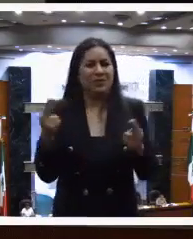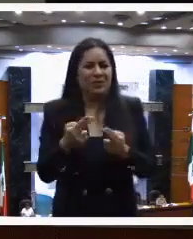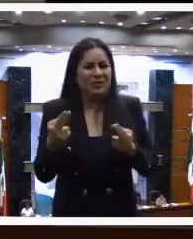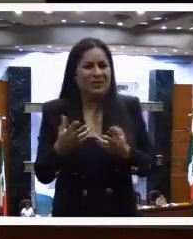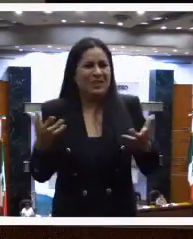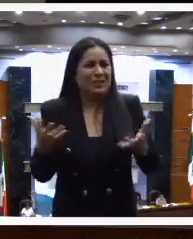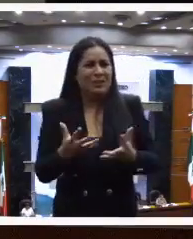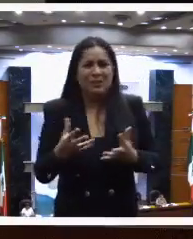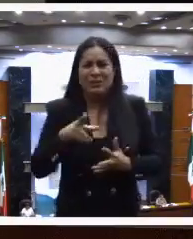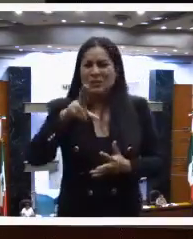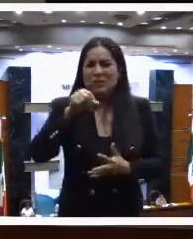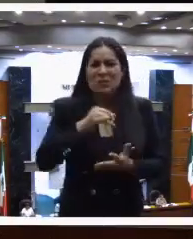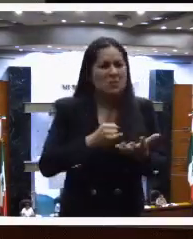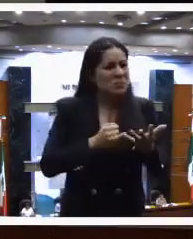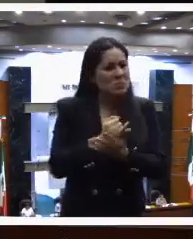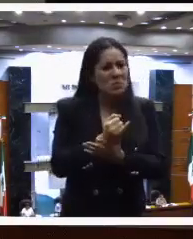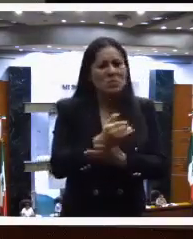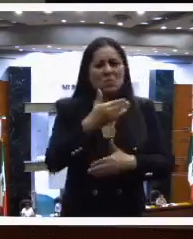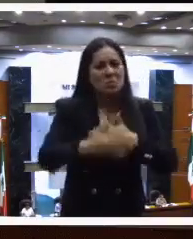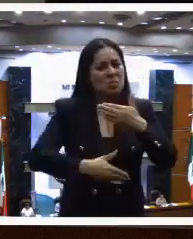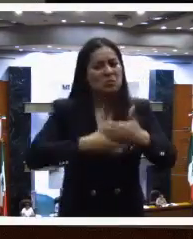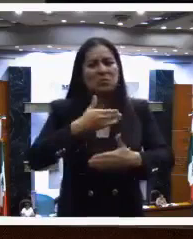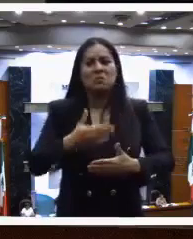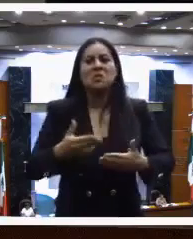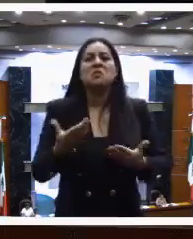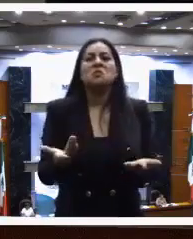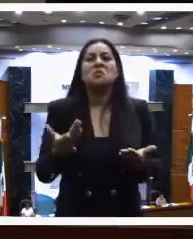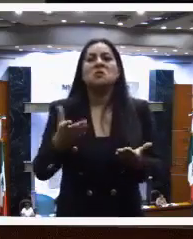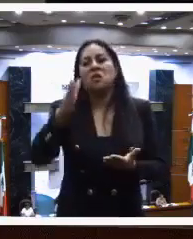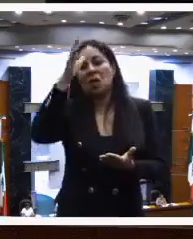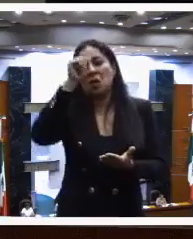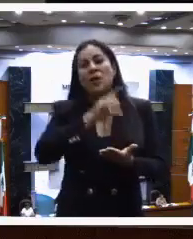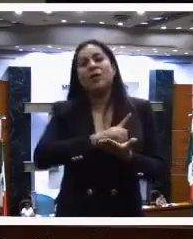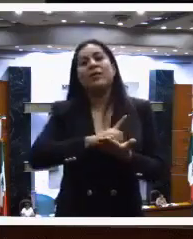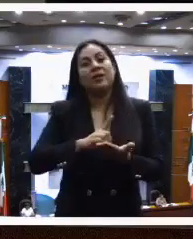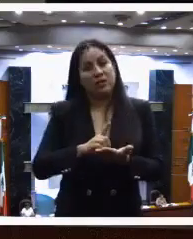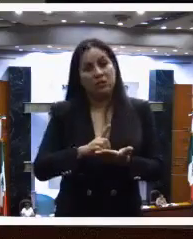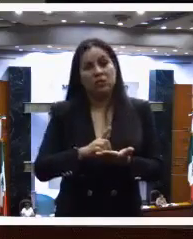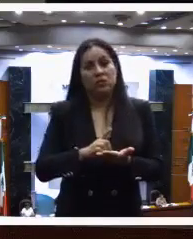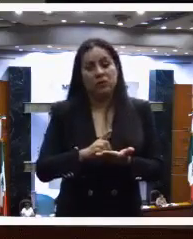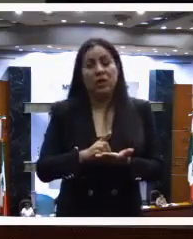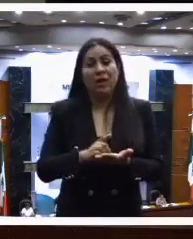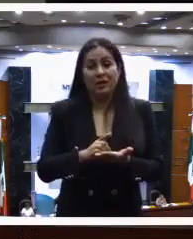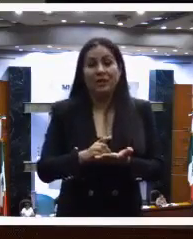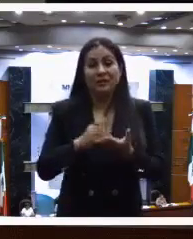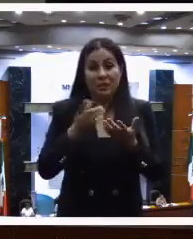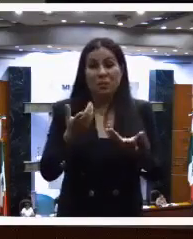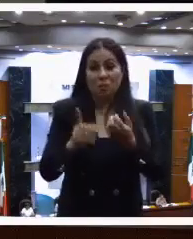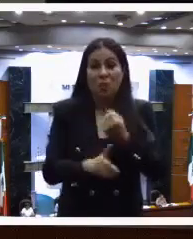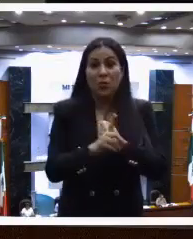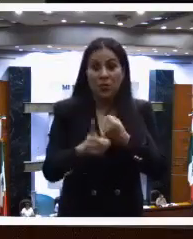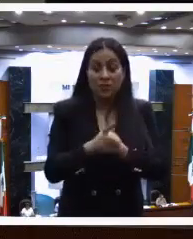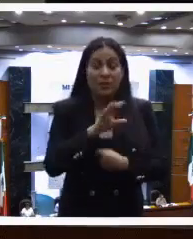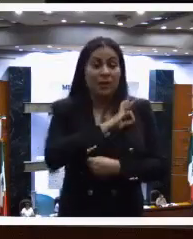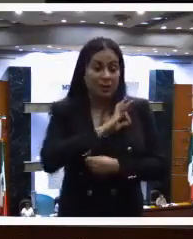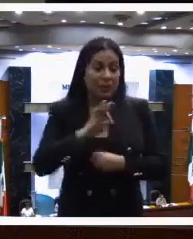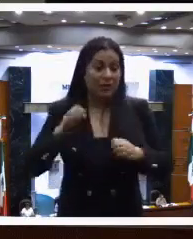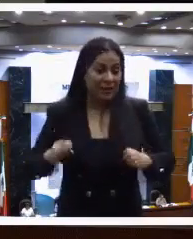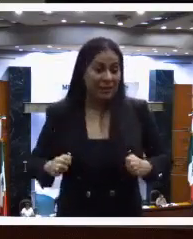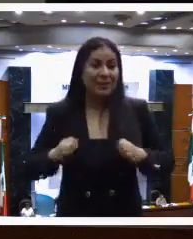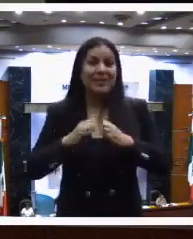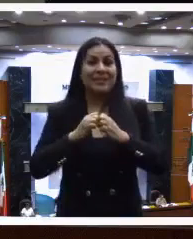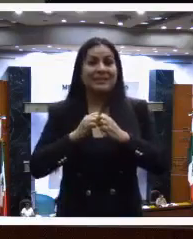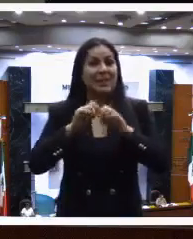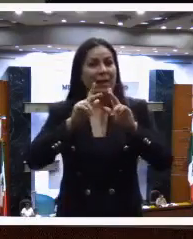necesarias ni dictó procedimientos conforme a derecho a pesar de tratarse de un acto que ponía en riesgo la